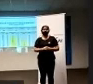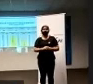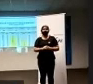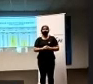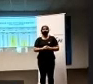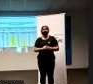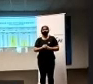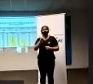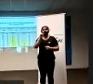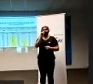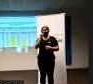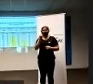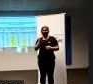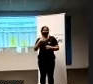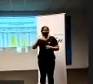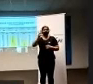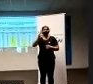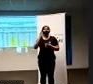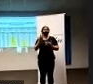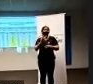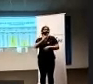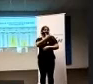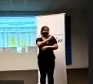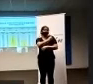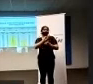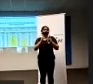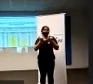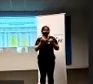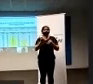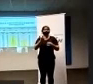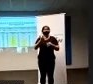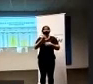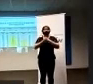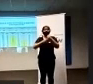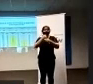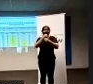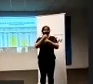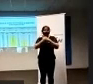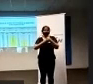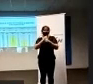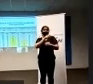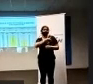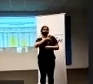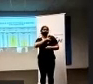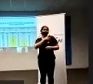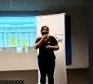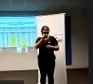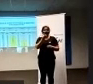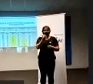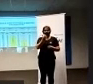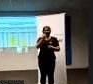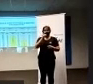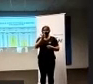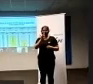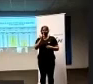75 a 79 años, seguido por los pacientes de 80 años y más, y 65 a 69 años, fueron